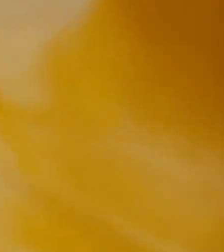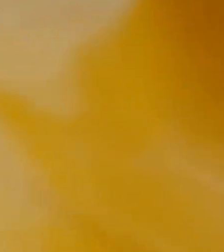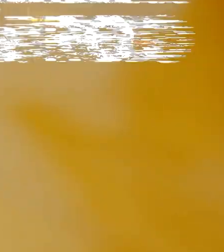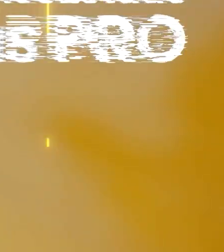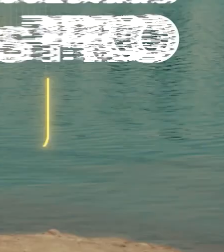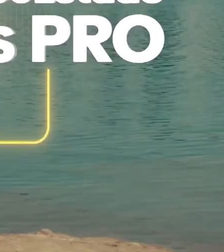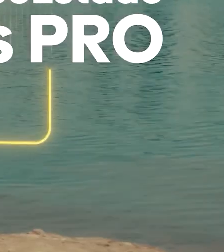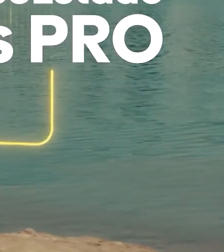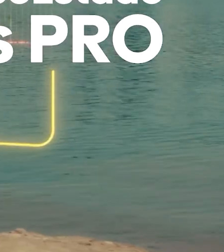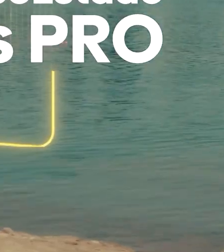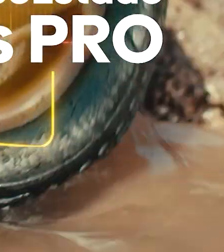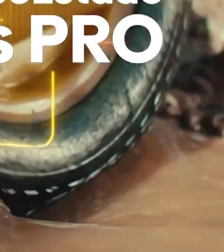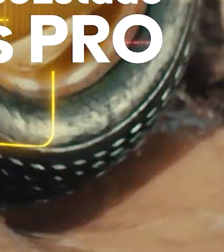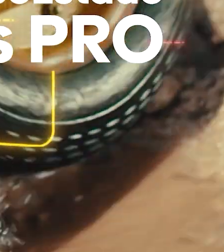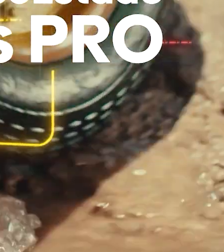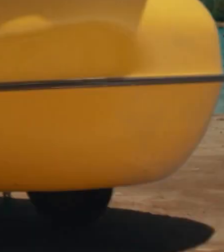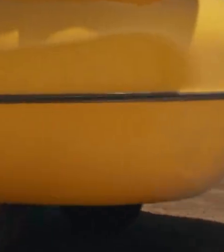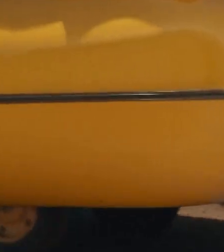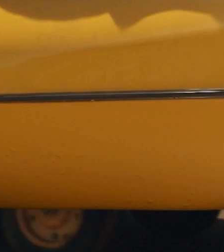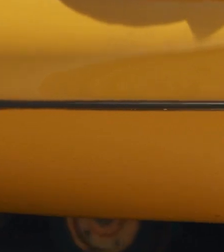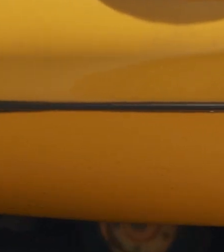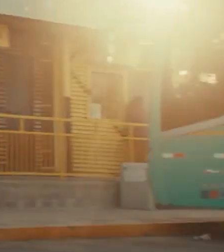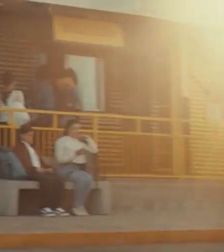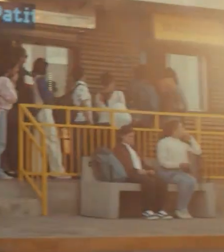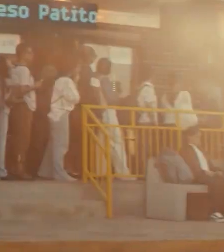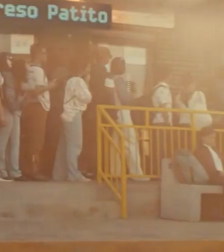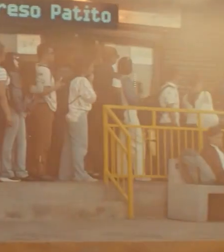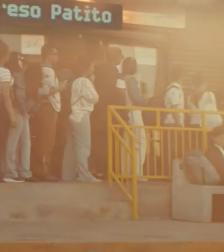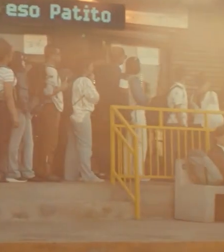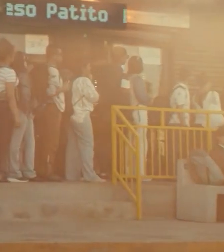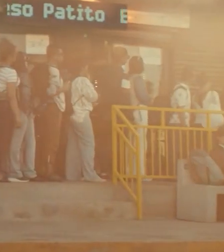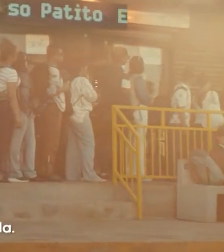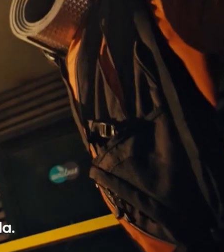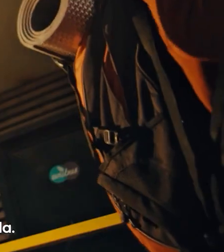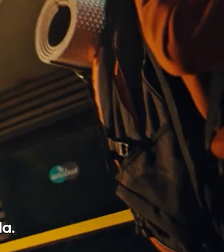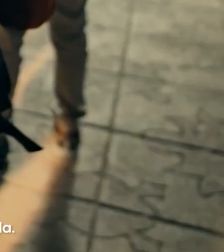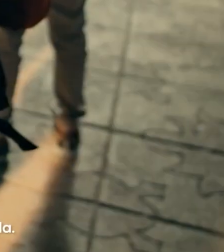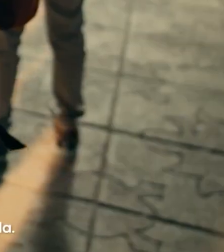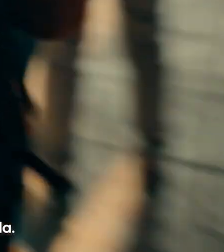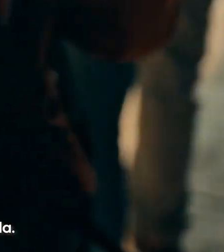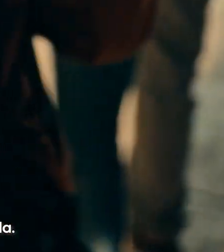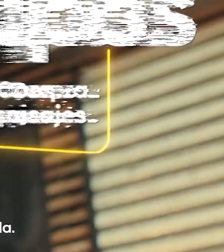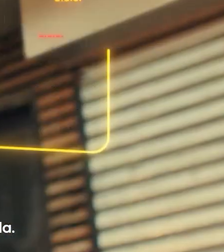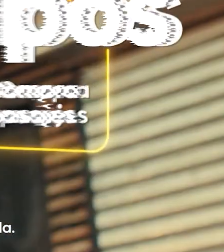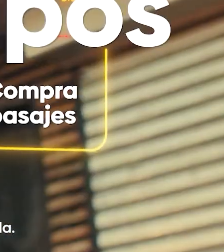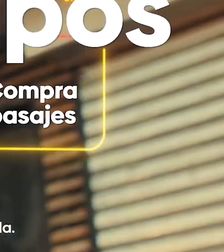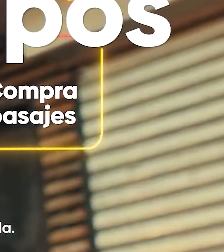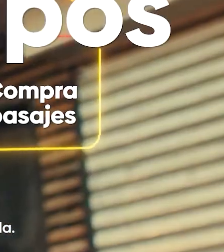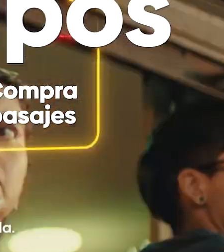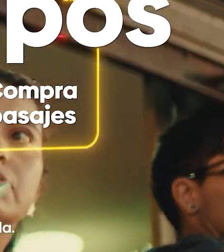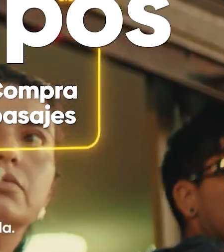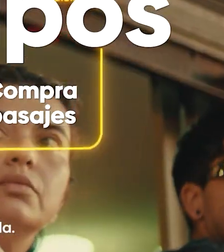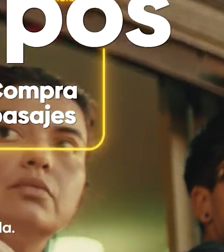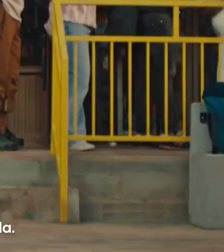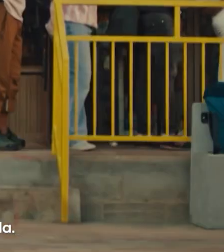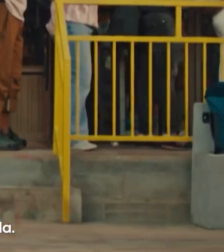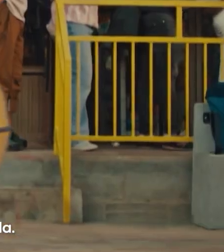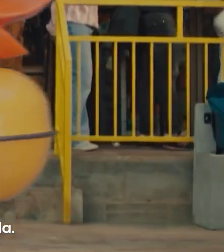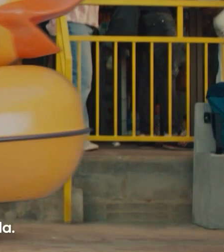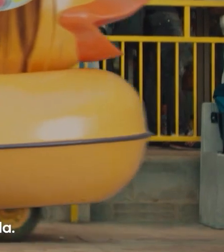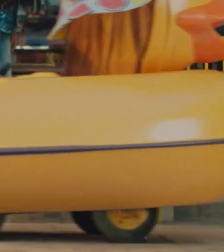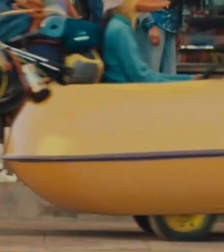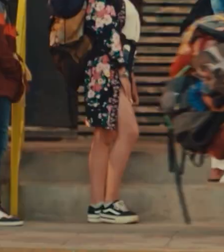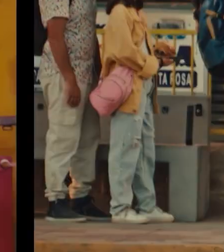La app Banco Estado es más pro para que tu verano sea más pro. Porque puedes comprar pasajes de bus desde tu app y ahorrarte la